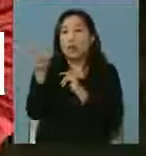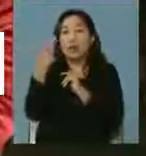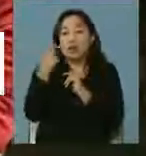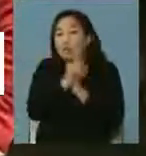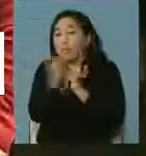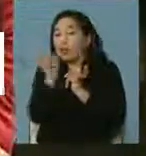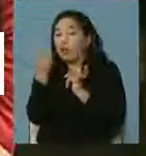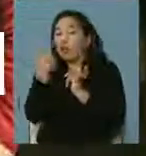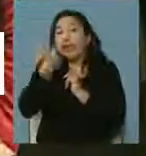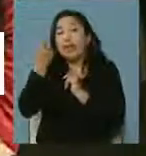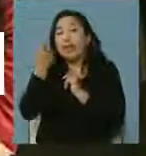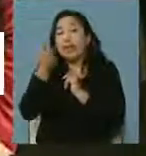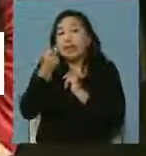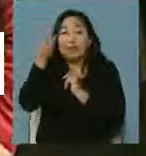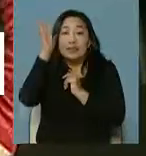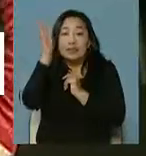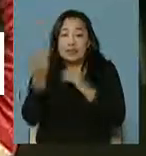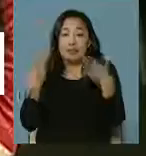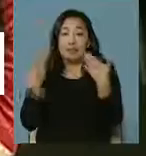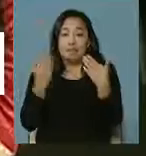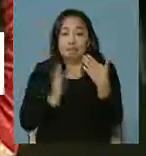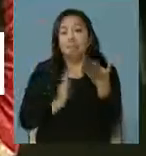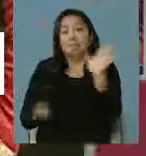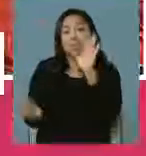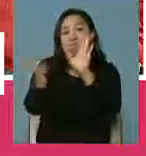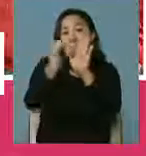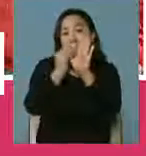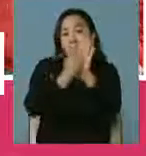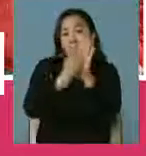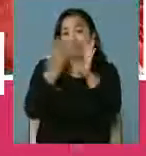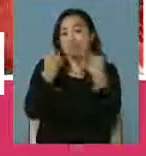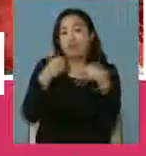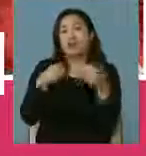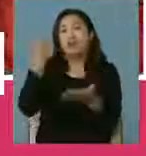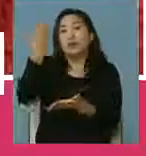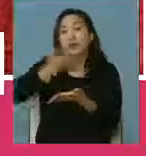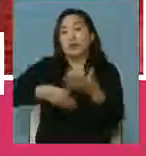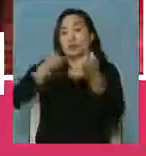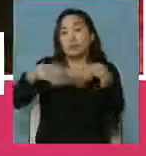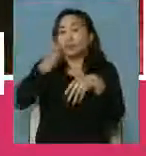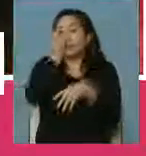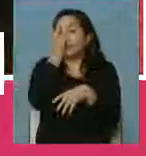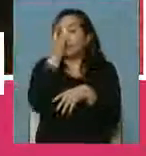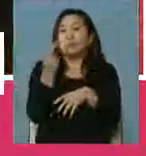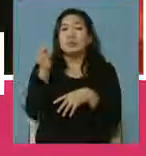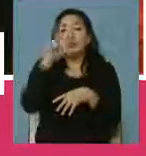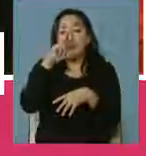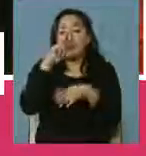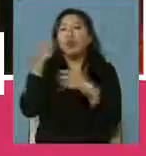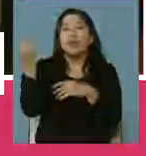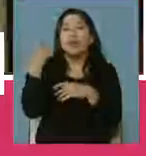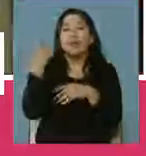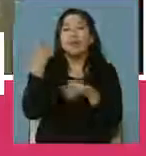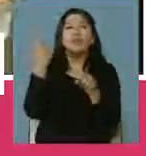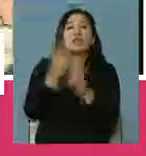momentos, que puedan enterarse de esta posibilidad de inscribirse para poder rendir a partir del 22 todas las materias que adeudan en